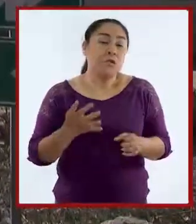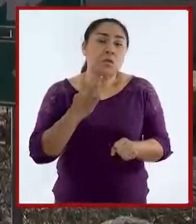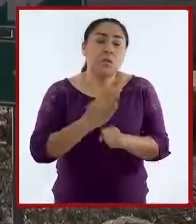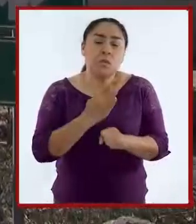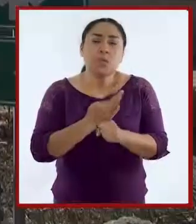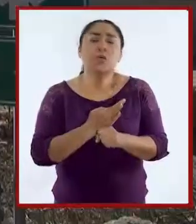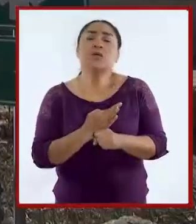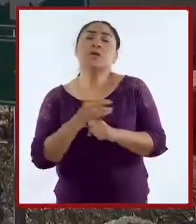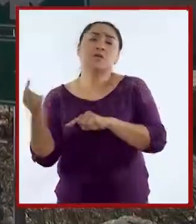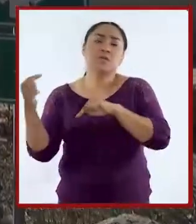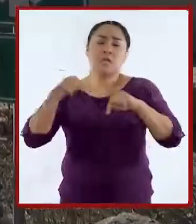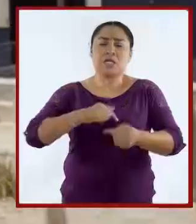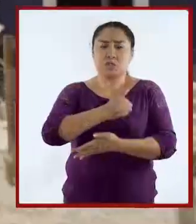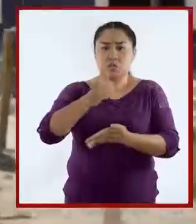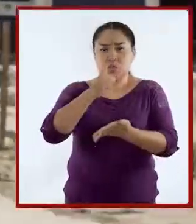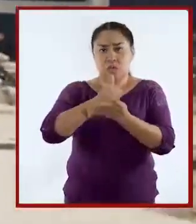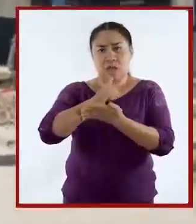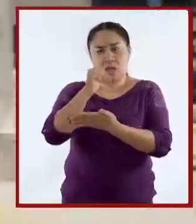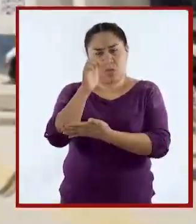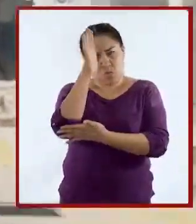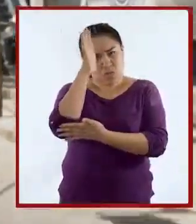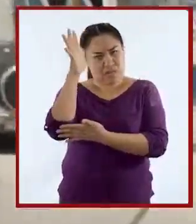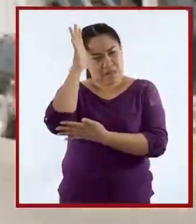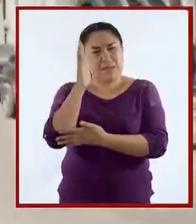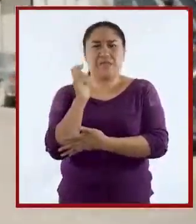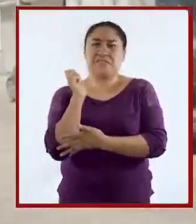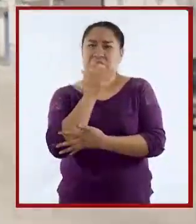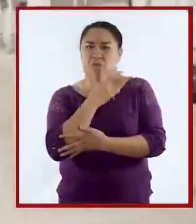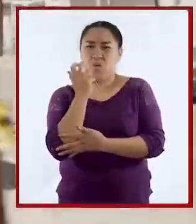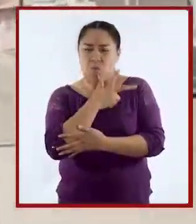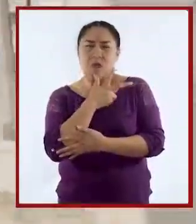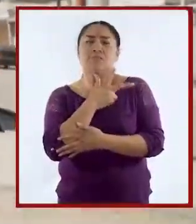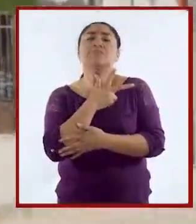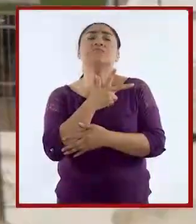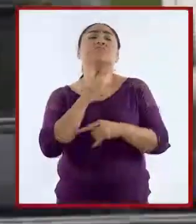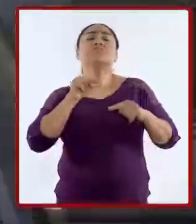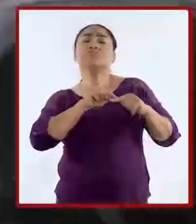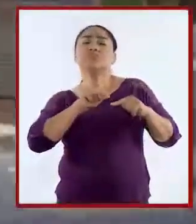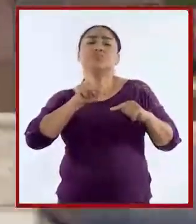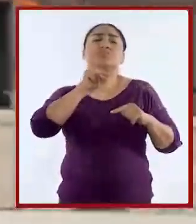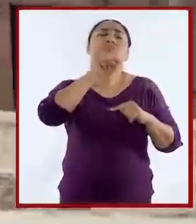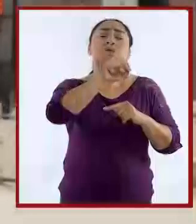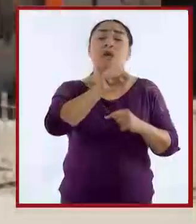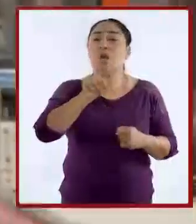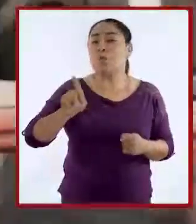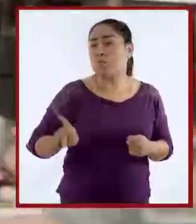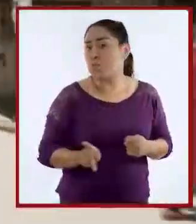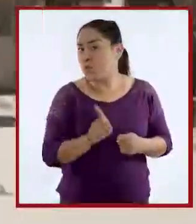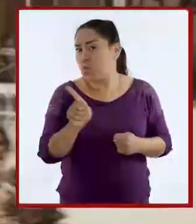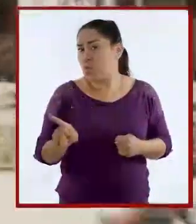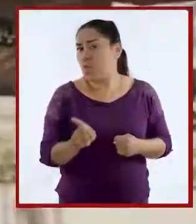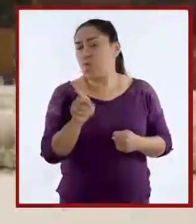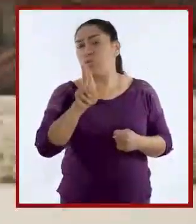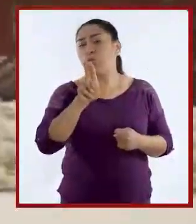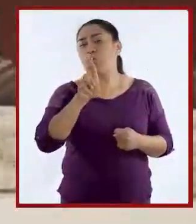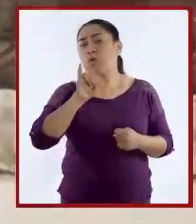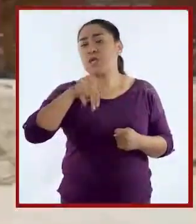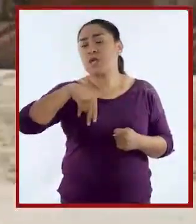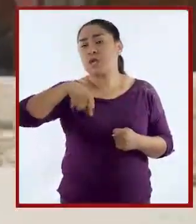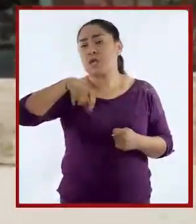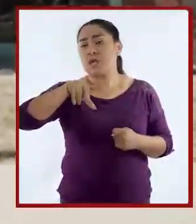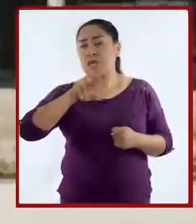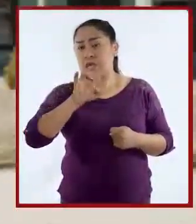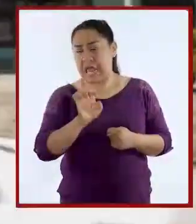Venimos de Ciudad Cuauhtémoc, Chihuahua, con destino al pueblo de